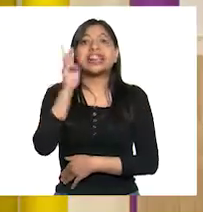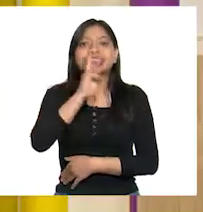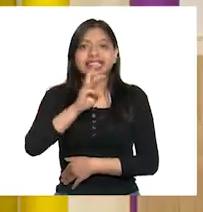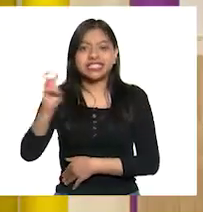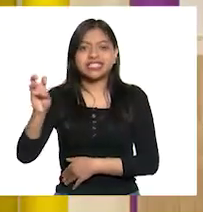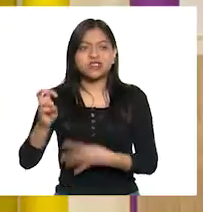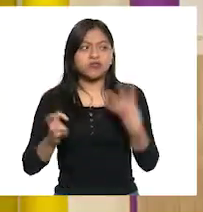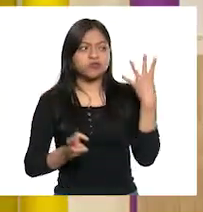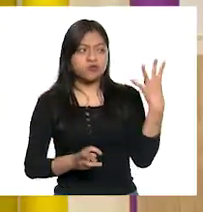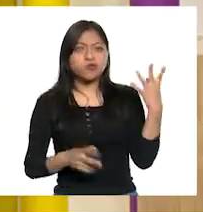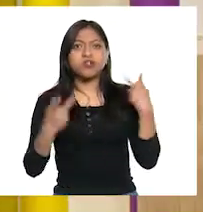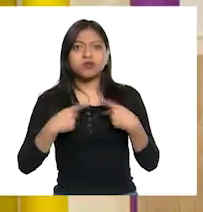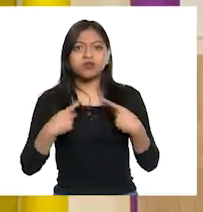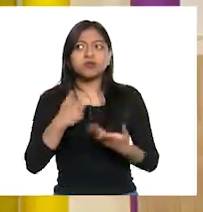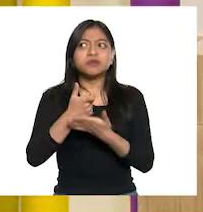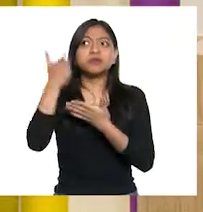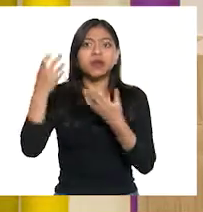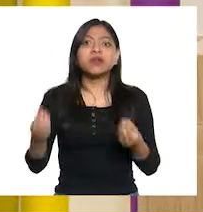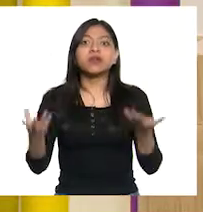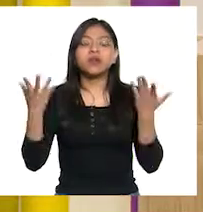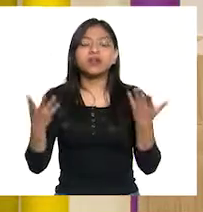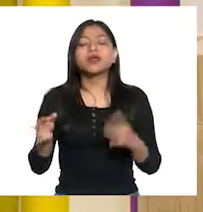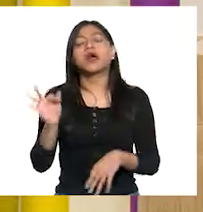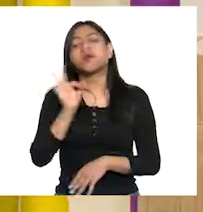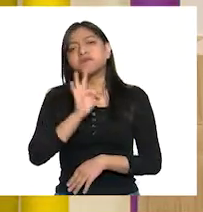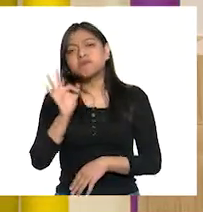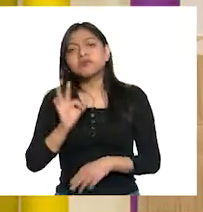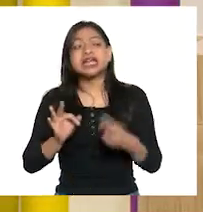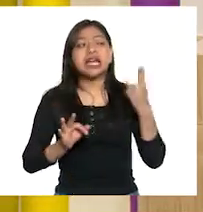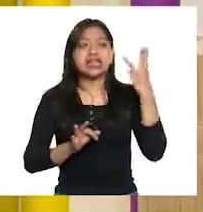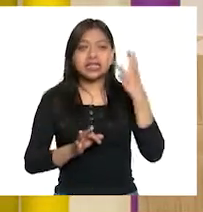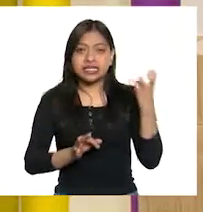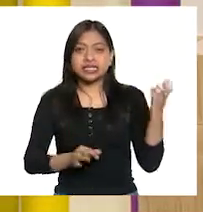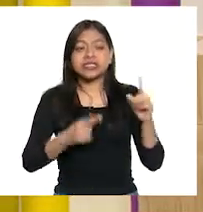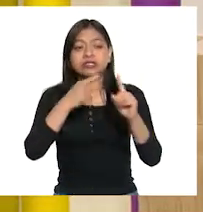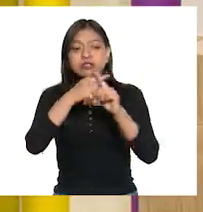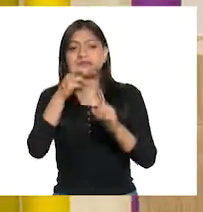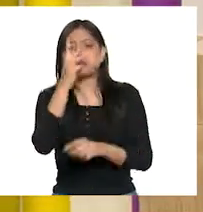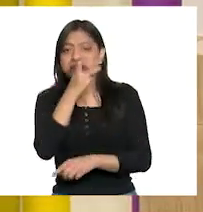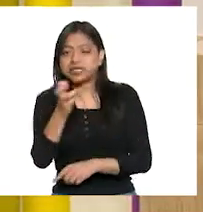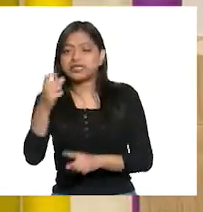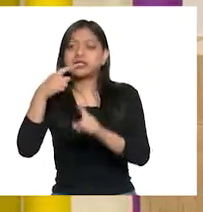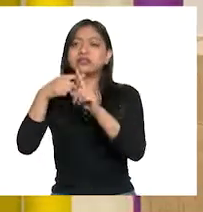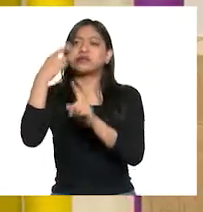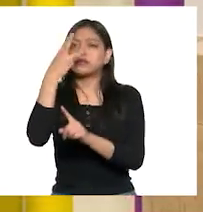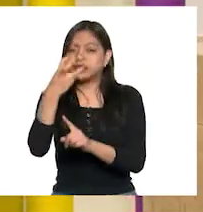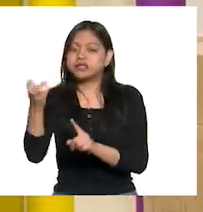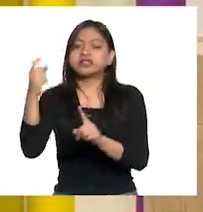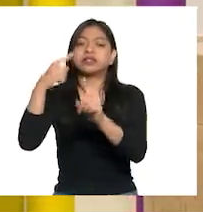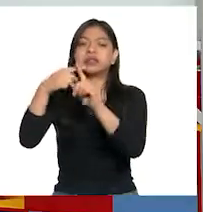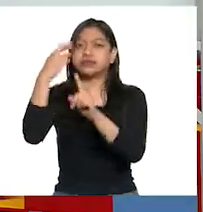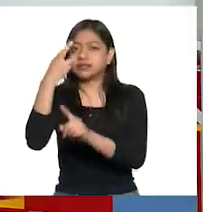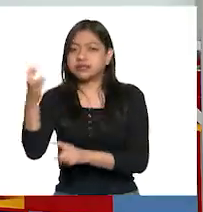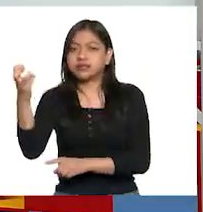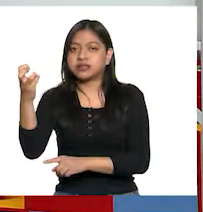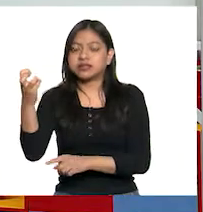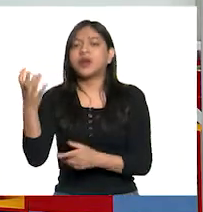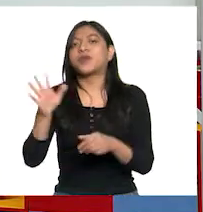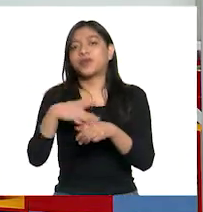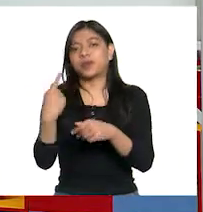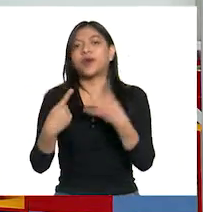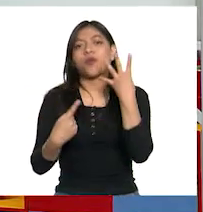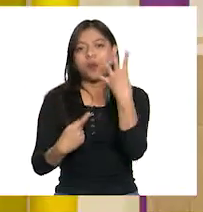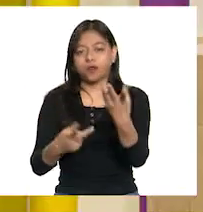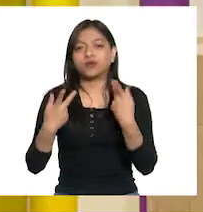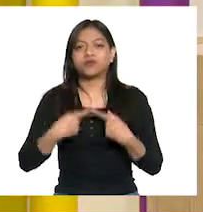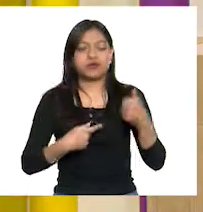Ah, se me ocurre sumar 300, más 300, más 300, más 300. Ok, ¿y eso porque son 4? Porque